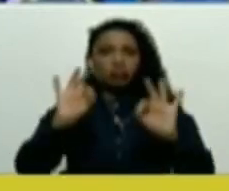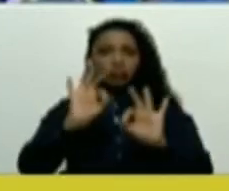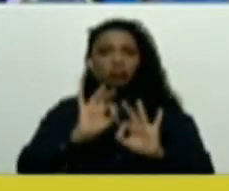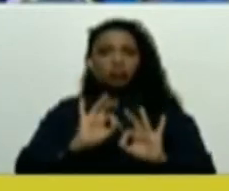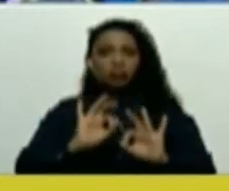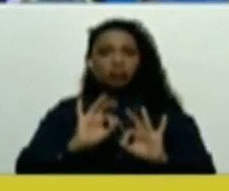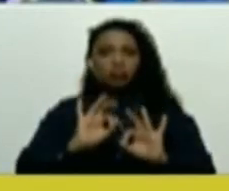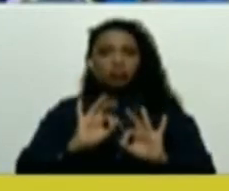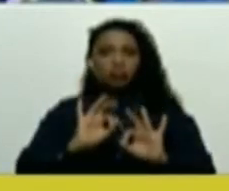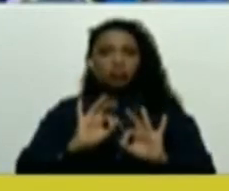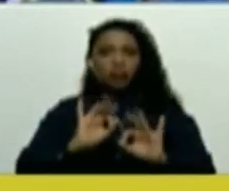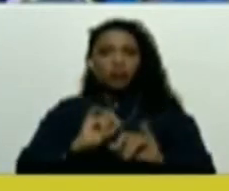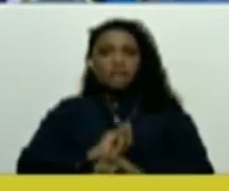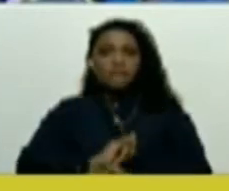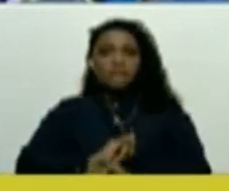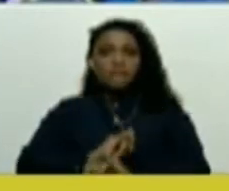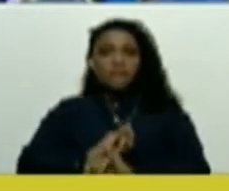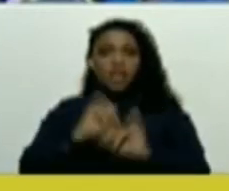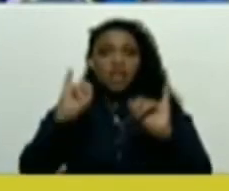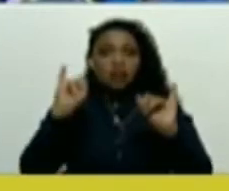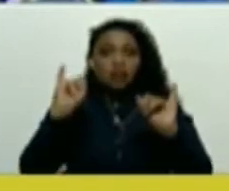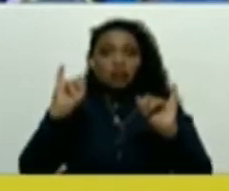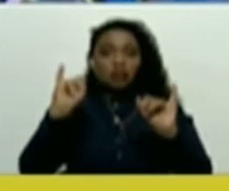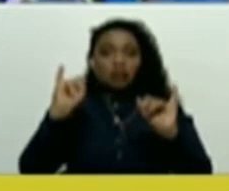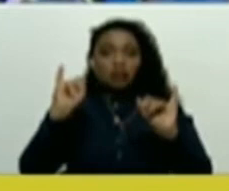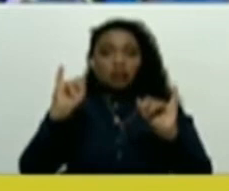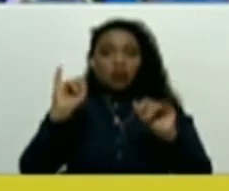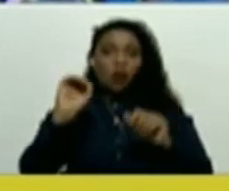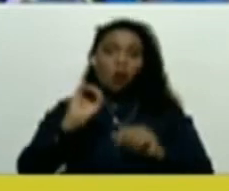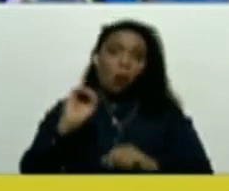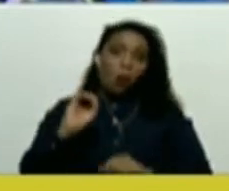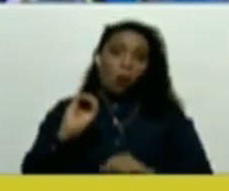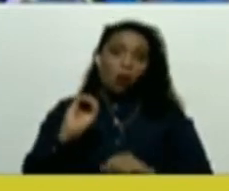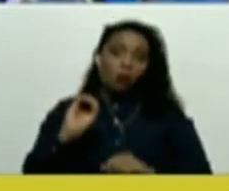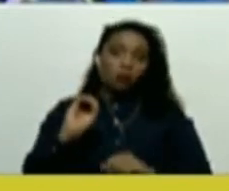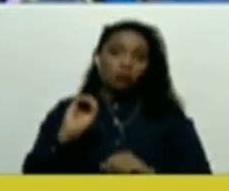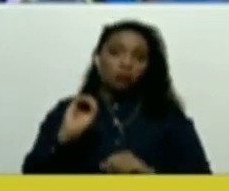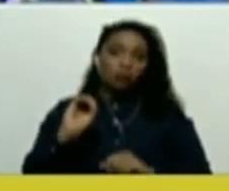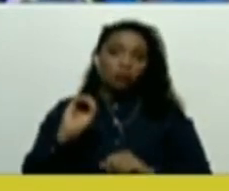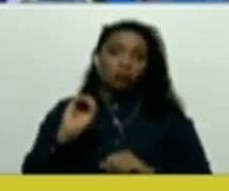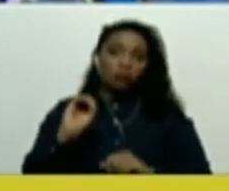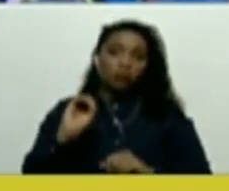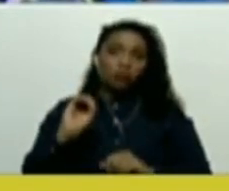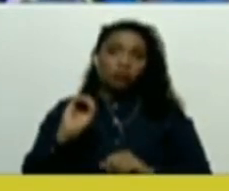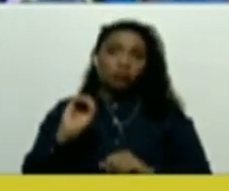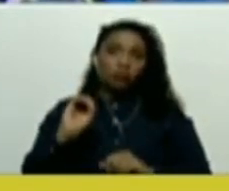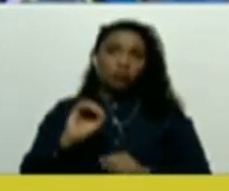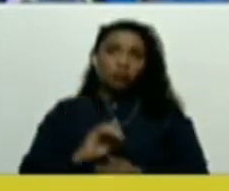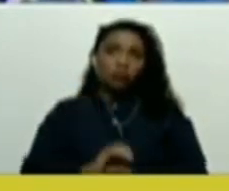to undermine, que socave, to subvert, que trastoque